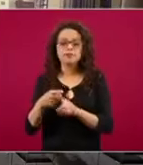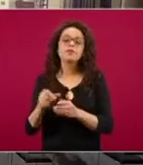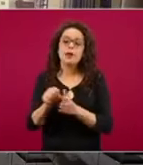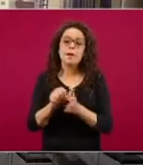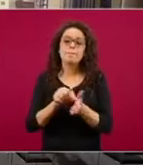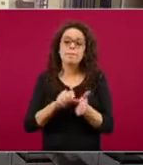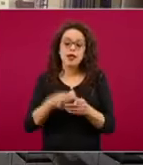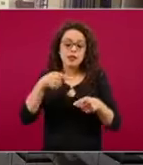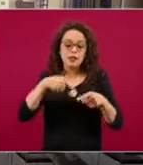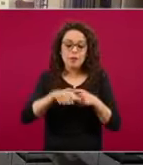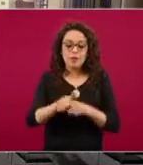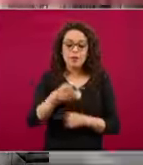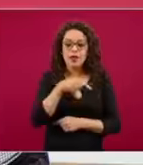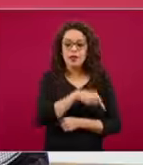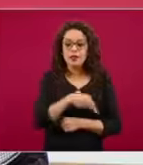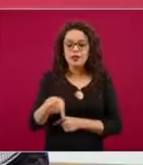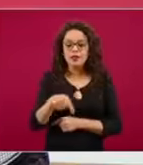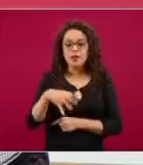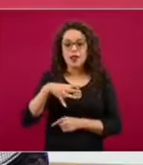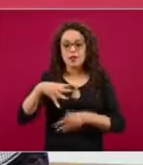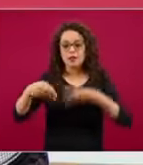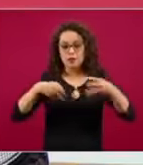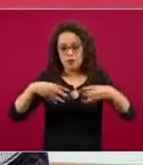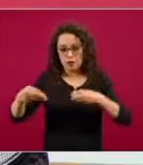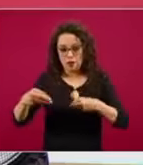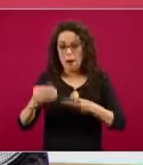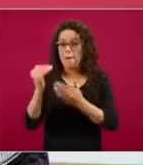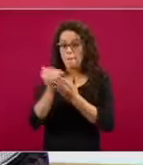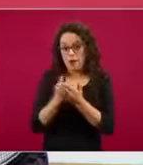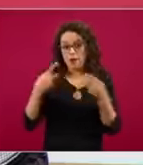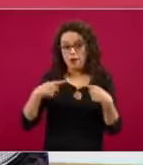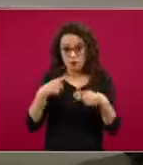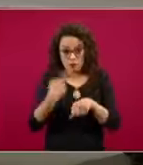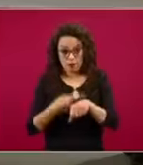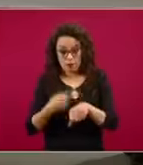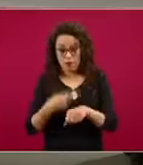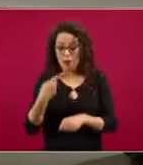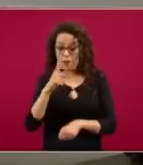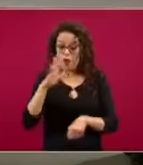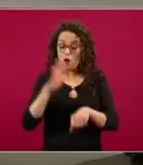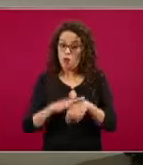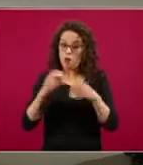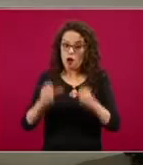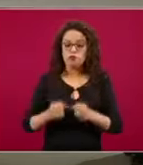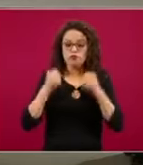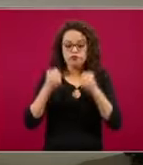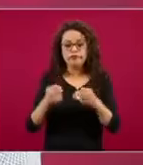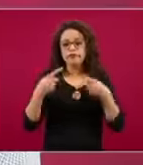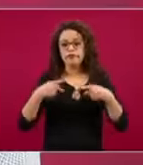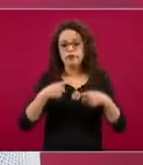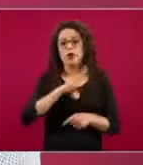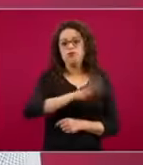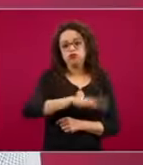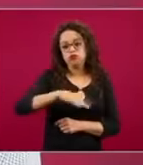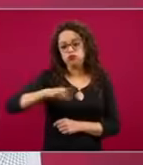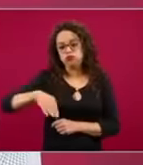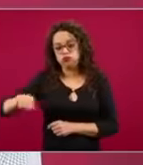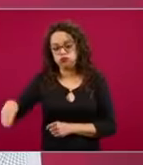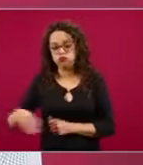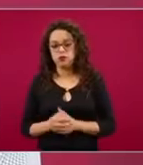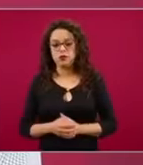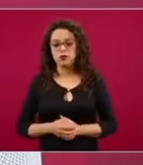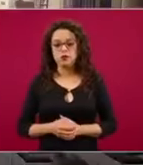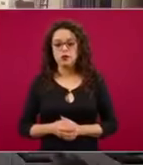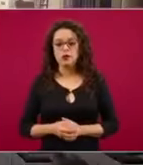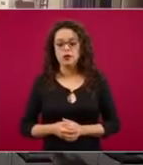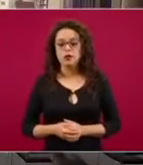meses de la epidemia. A lo mejor eran menos personas enfermas, pero eran más las que estaban falleciendo en función de ese porcentaje.